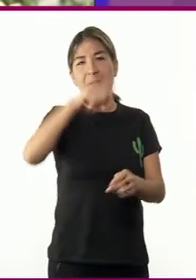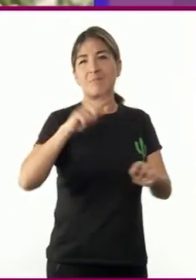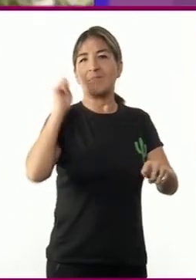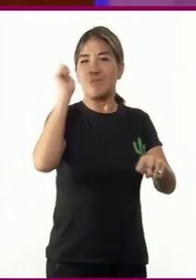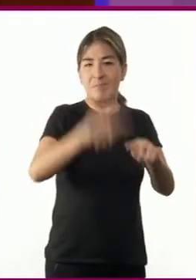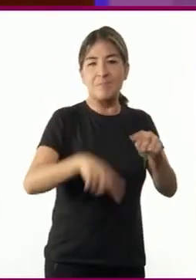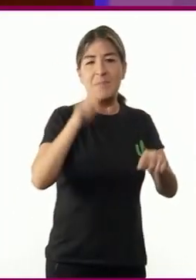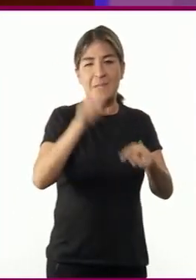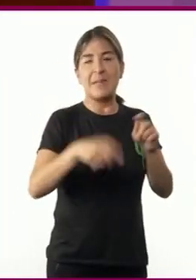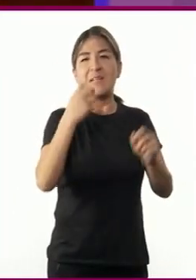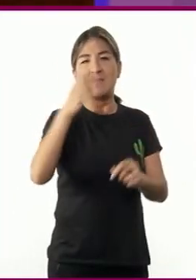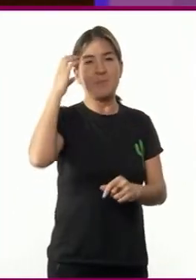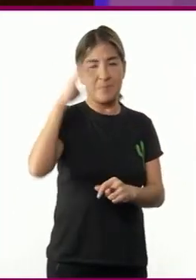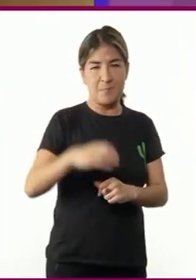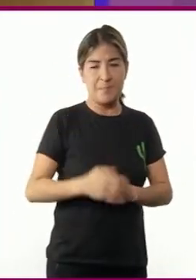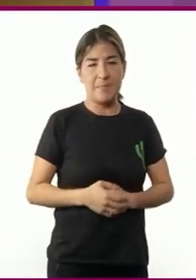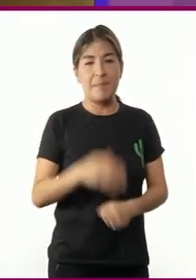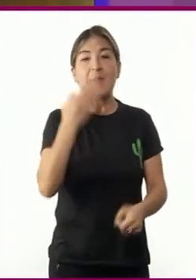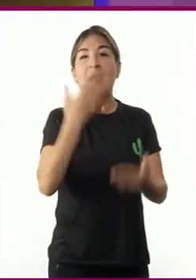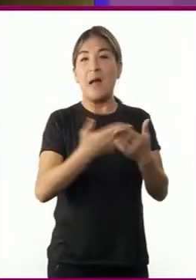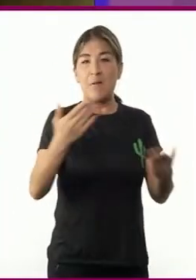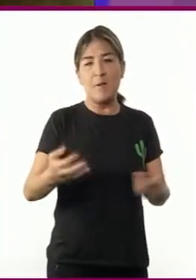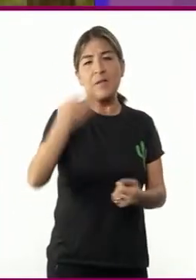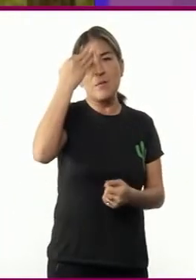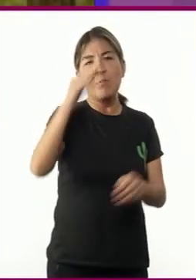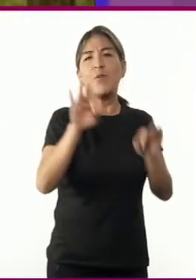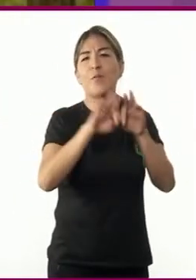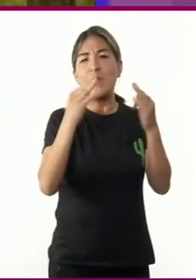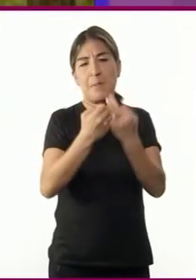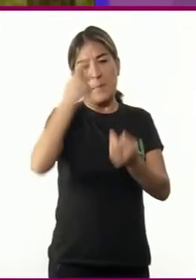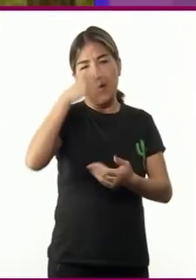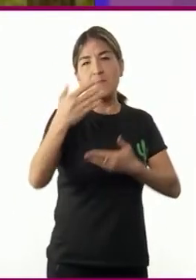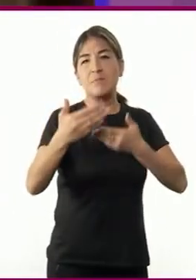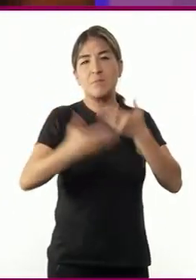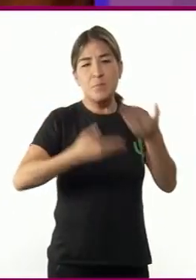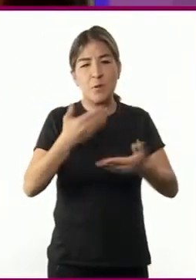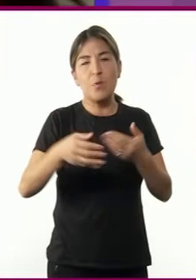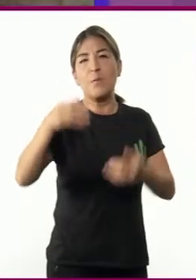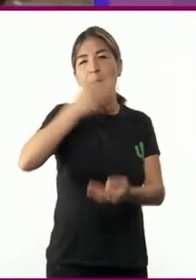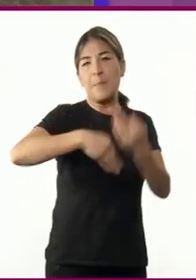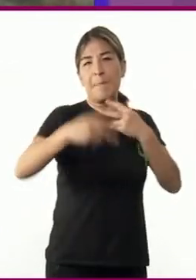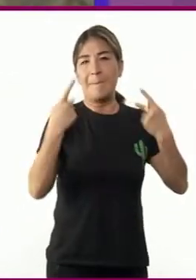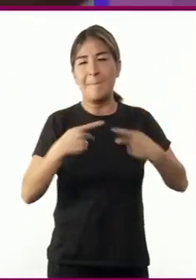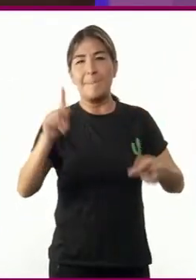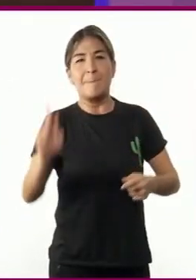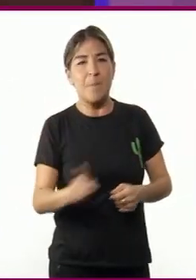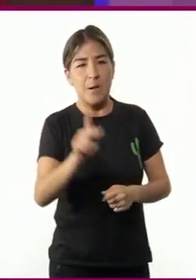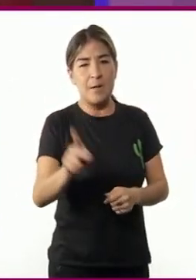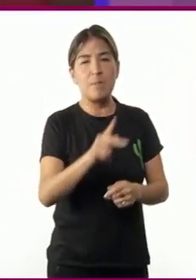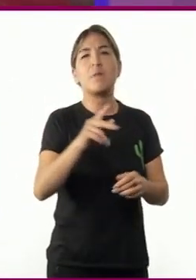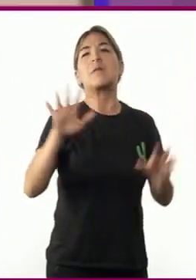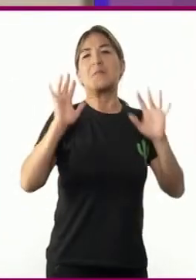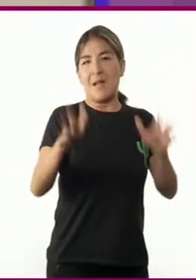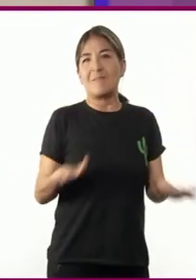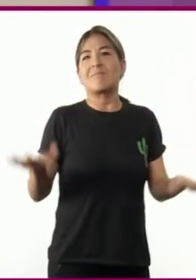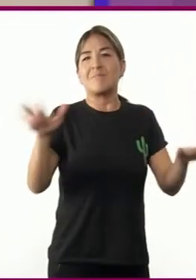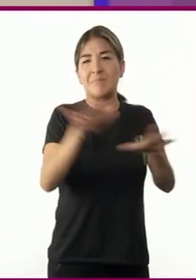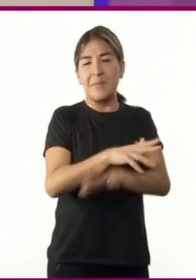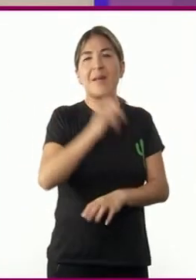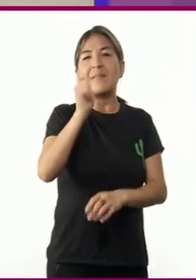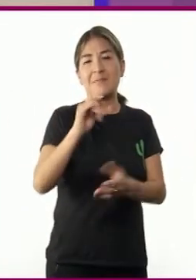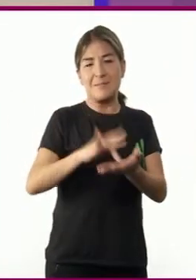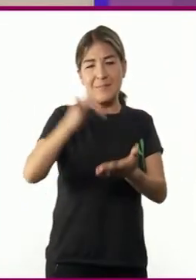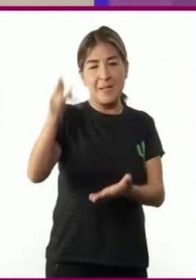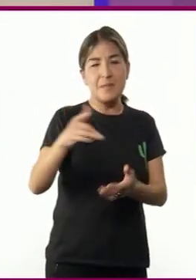opresión. Actualmente, las formas de relacionarnos entre los pueblos y las personas han cambiado gracias a